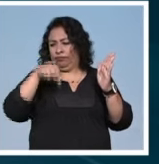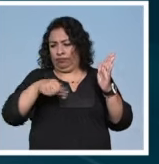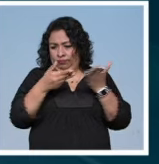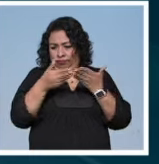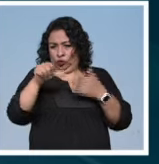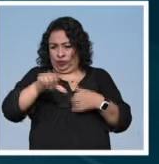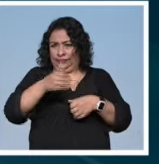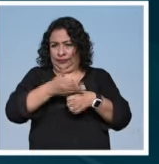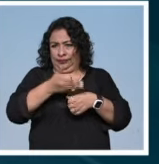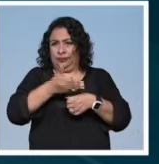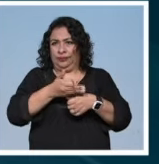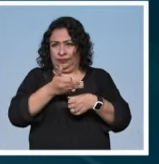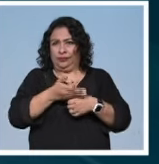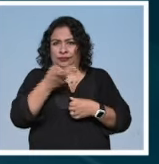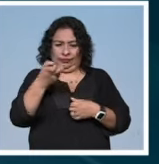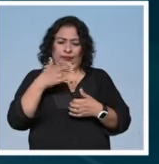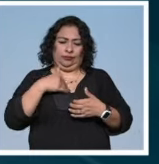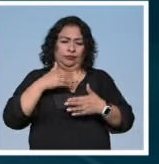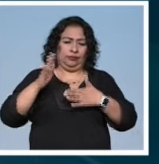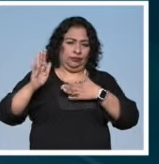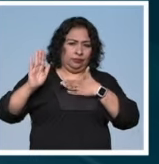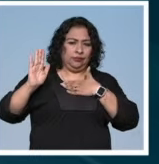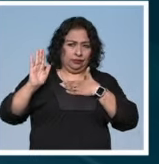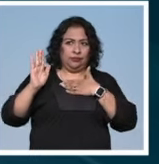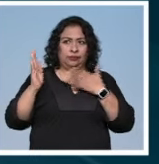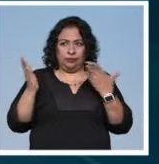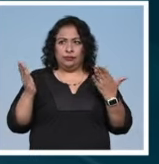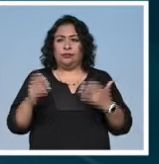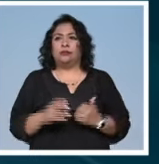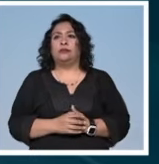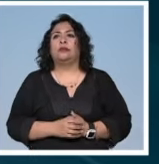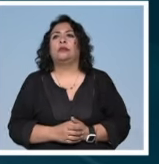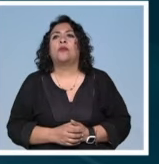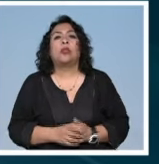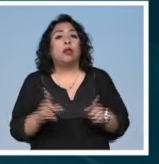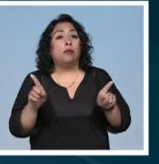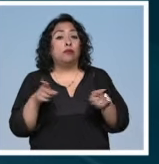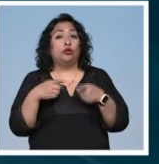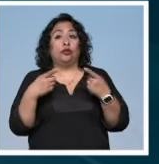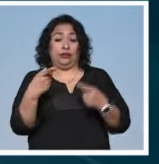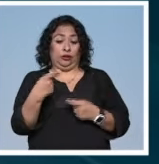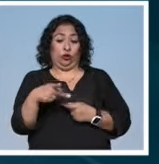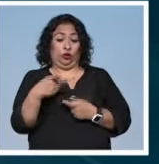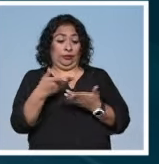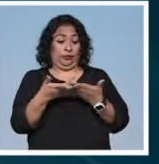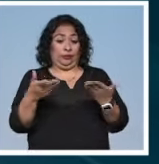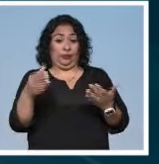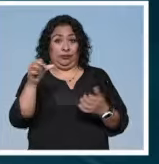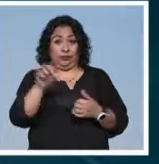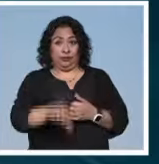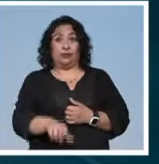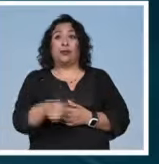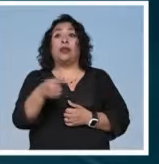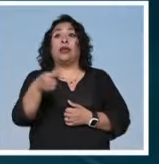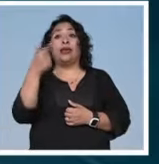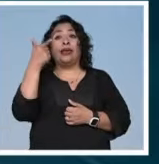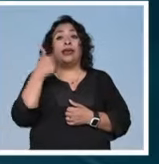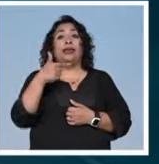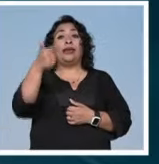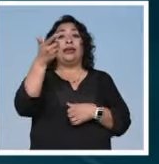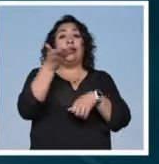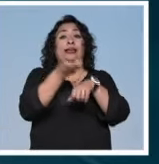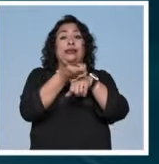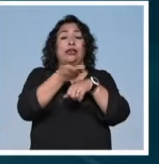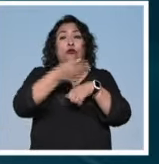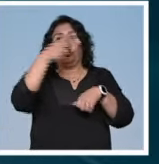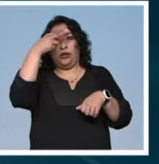ahora. Ese es nuestro compromiso, en hacer la música de nuestra actualidad. En esta gira por Estados